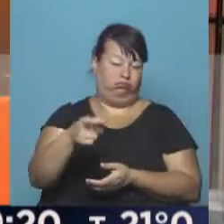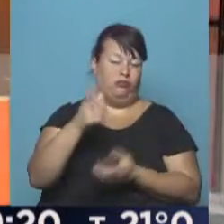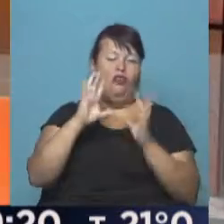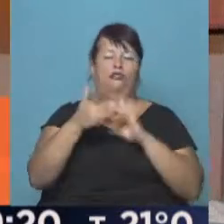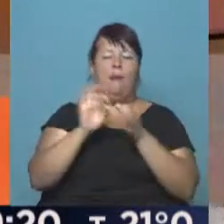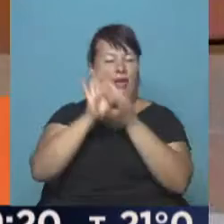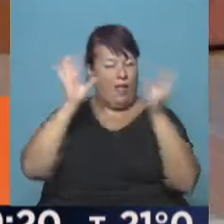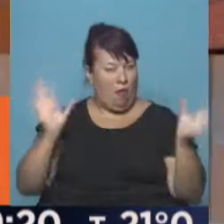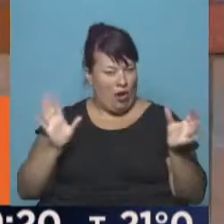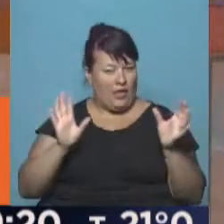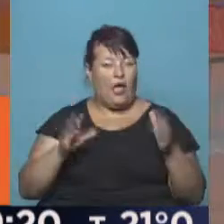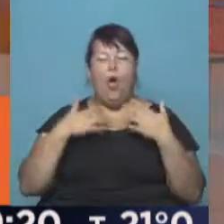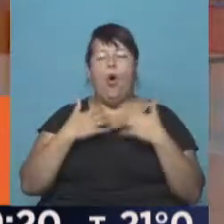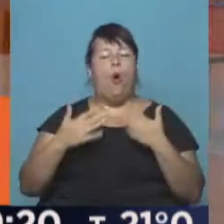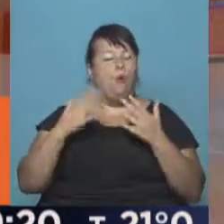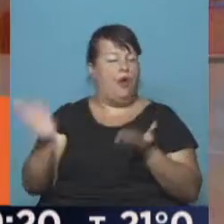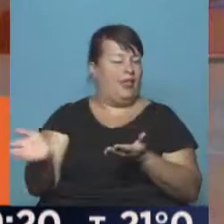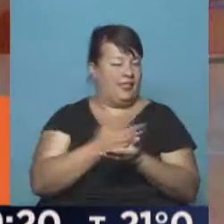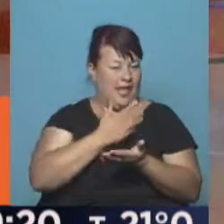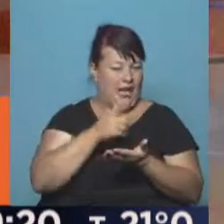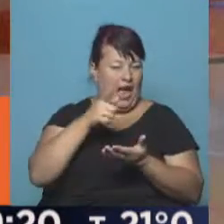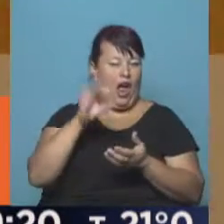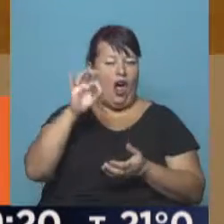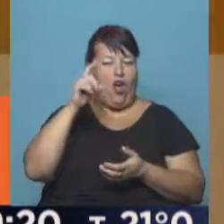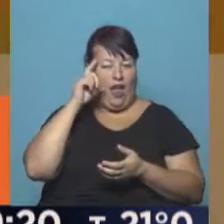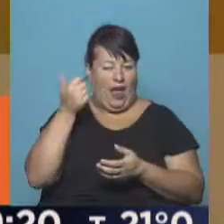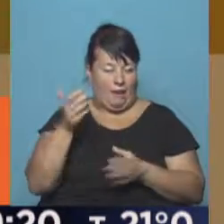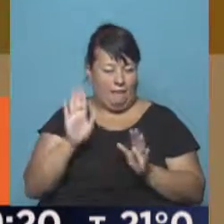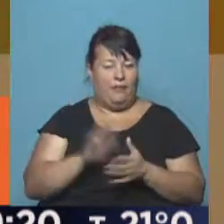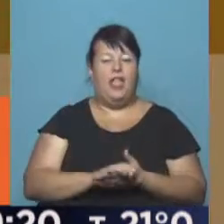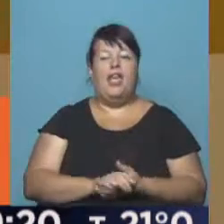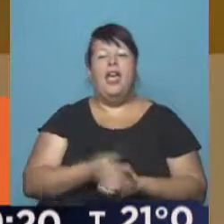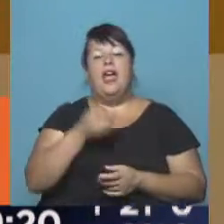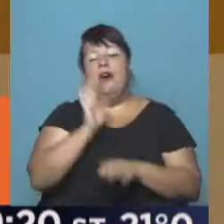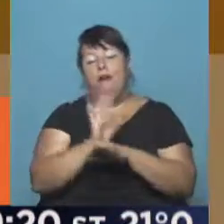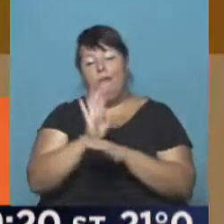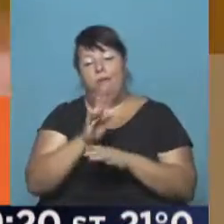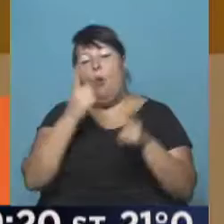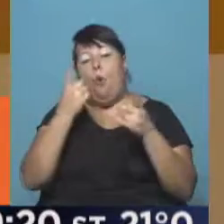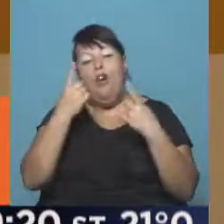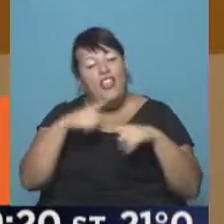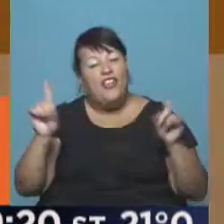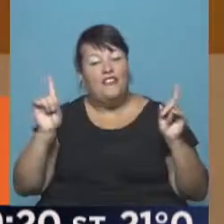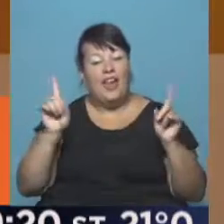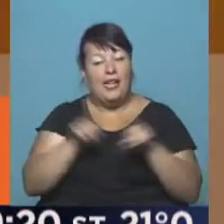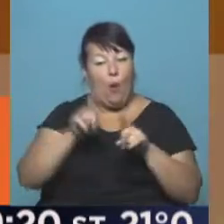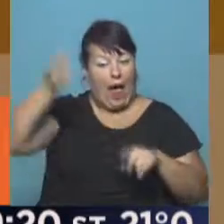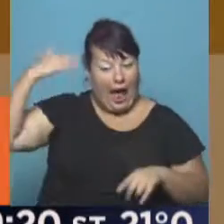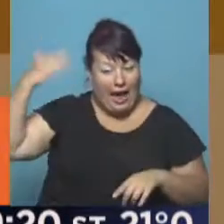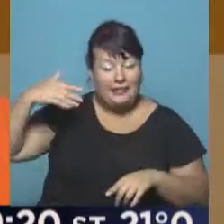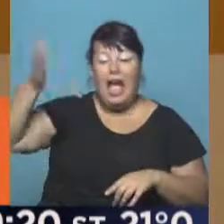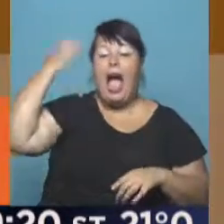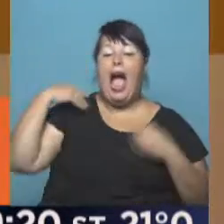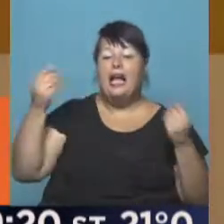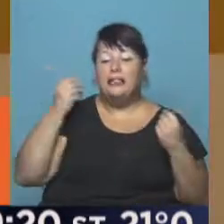sistema democrático, puede ser separado por la Organización de Estados Americanos. Es decir, una cosa muy distinta a la que se hacía antes. Antes lo que